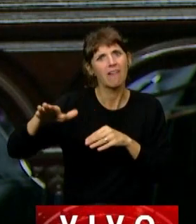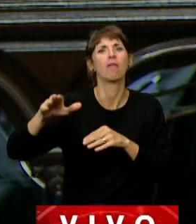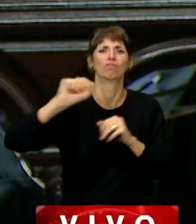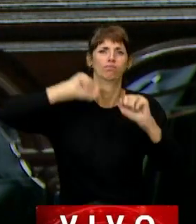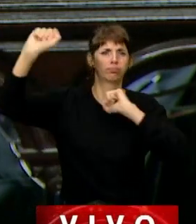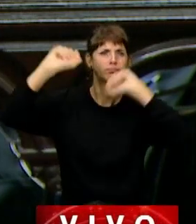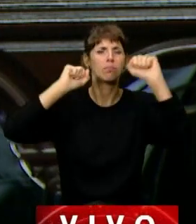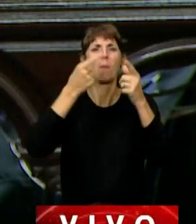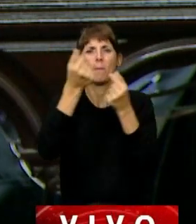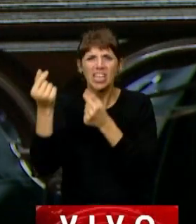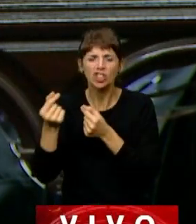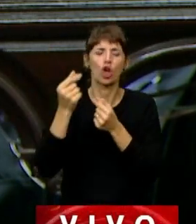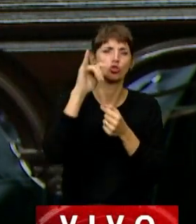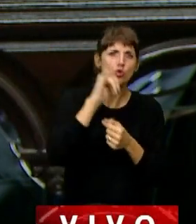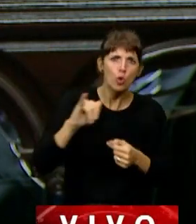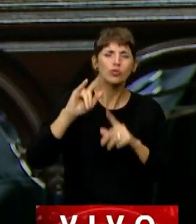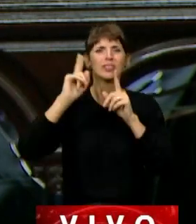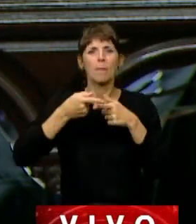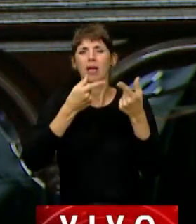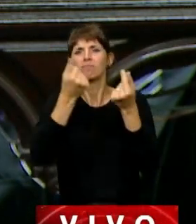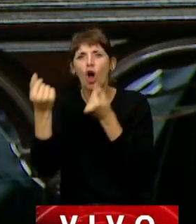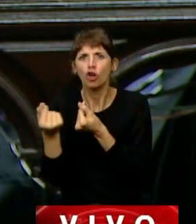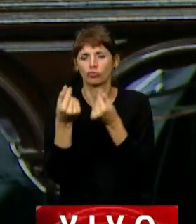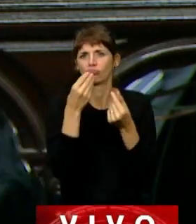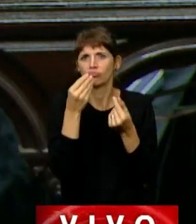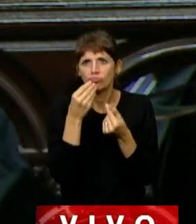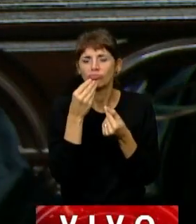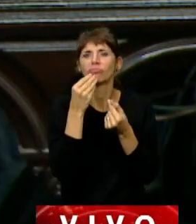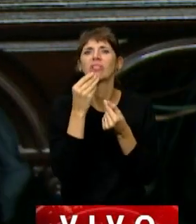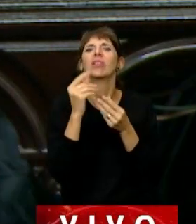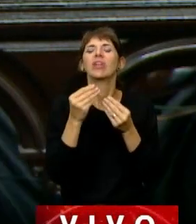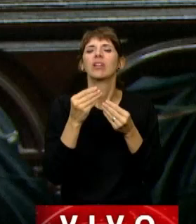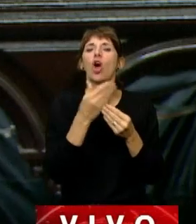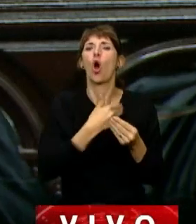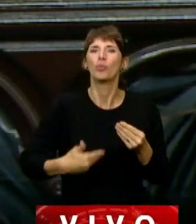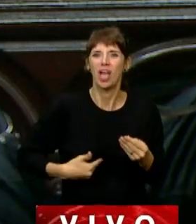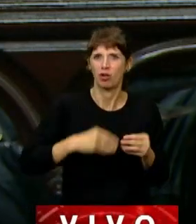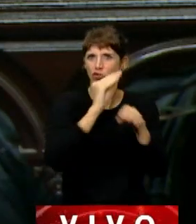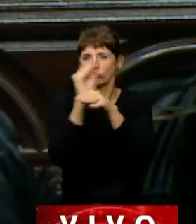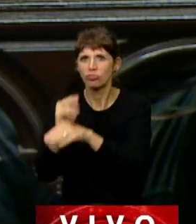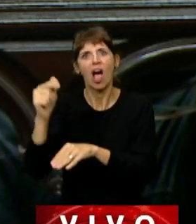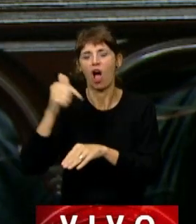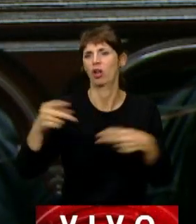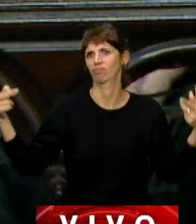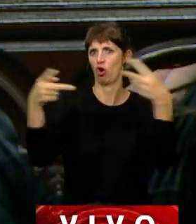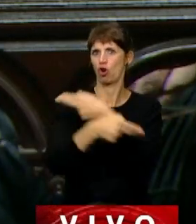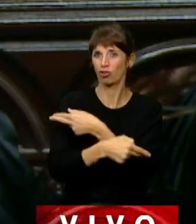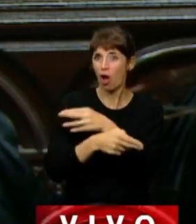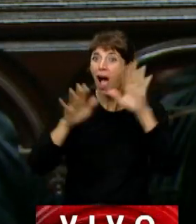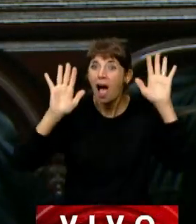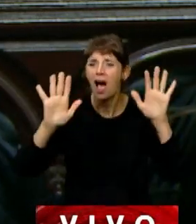la suba de productos básicos y el retiro de ayudas gubernamentales que estuvieron presentes en la pandemia. Este es el mundo que hoy también